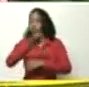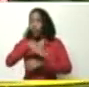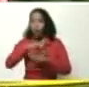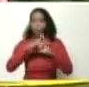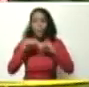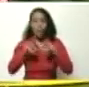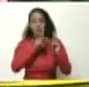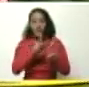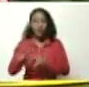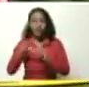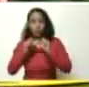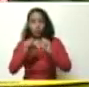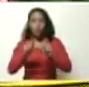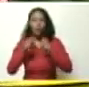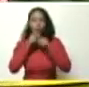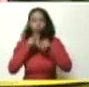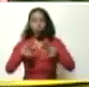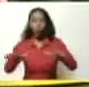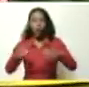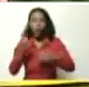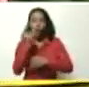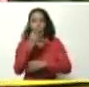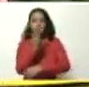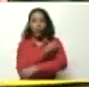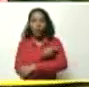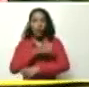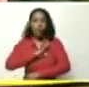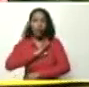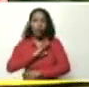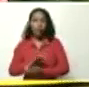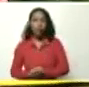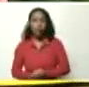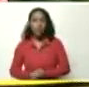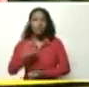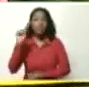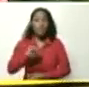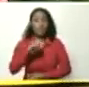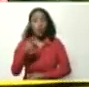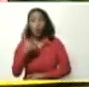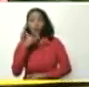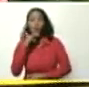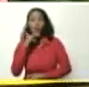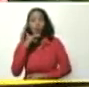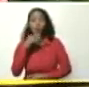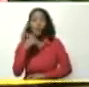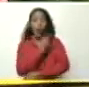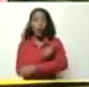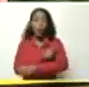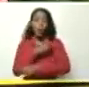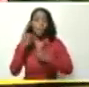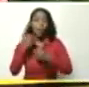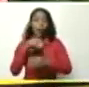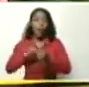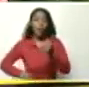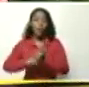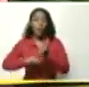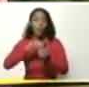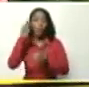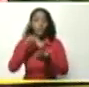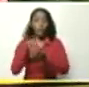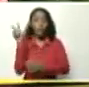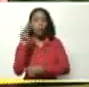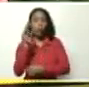planes para mantener la vacunación. ¿Cuántas vacunas tenemos? Si tenemos suficiente vacuna para el refuerzo